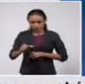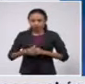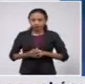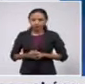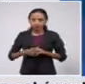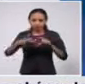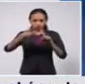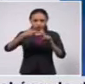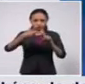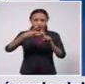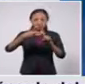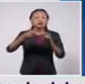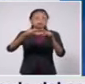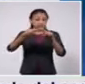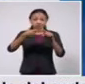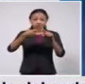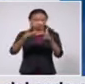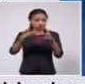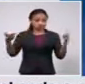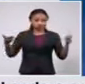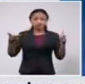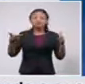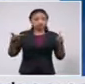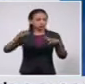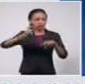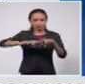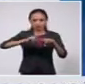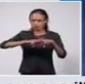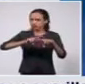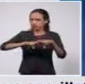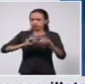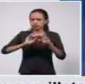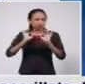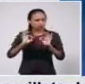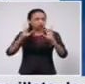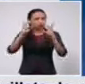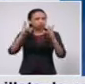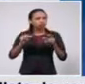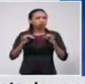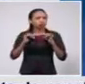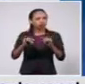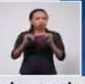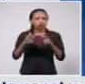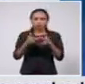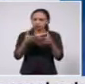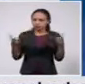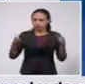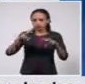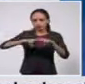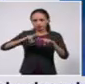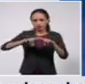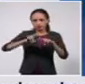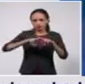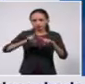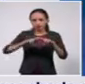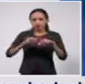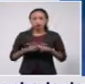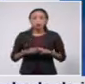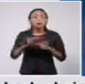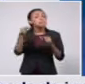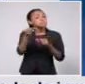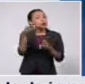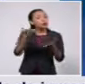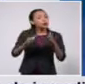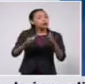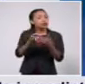sigue siendo la provincia que mayor número de casos se diagnostican, inferior al día anterior pero